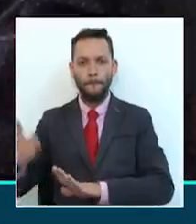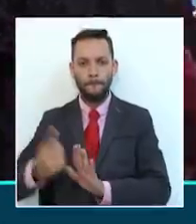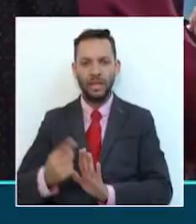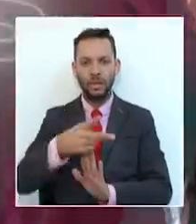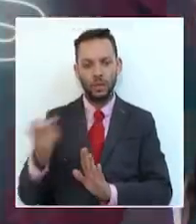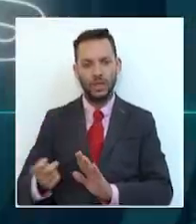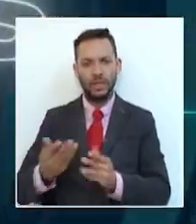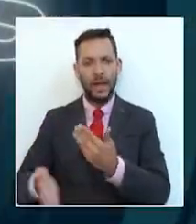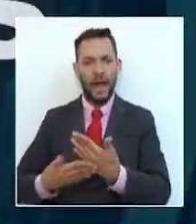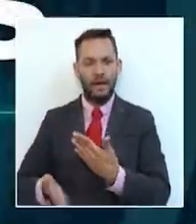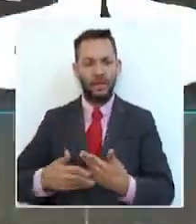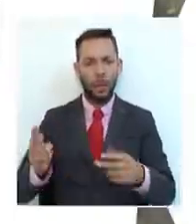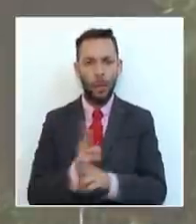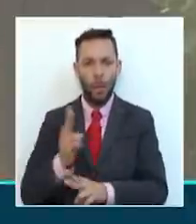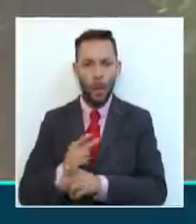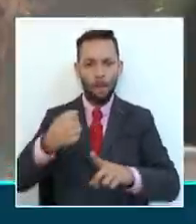maltrato.